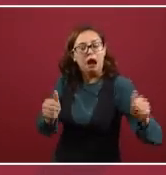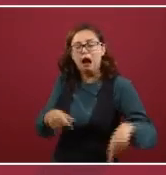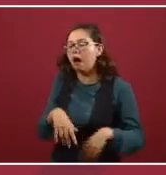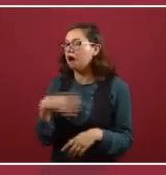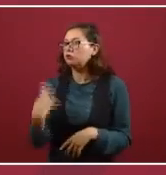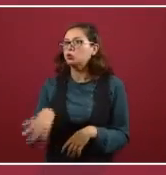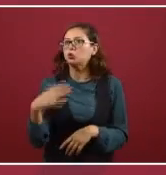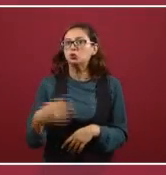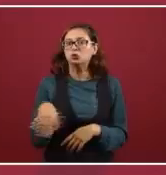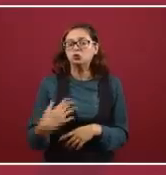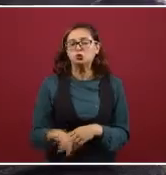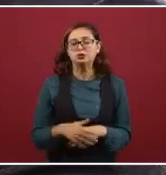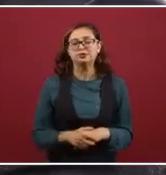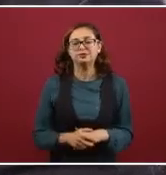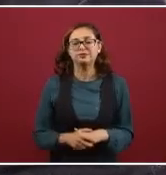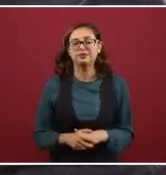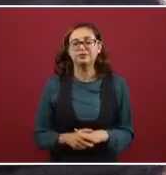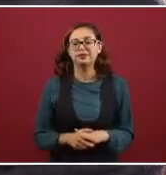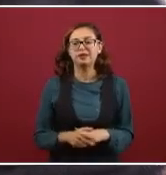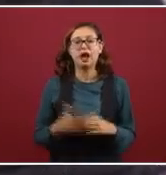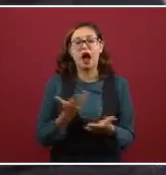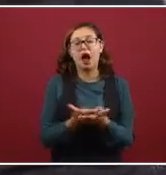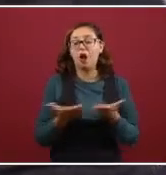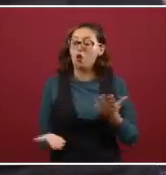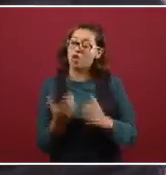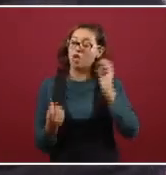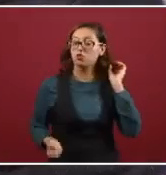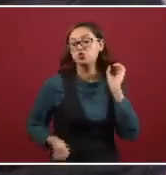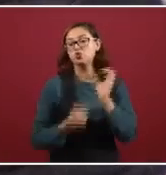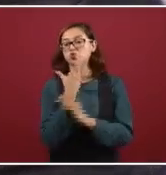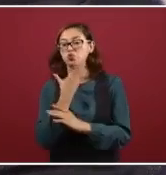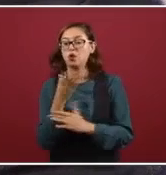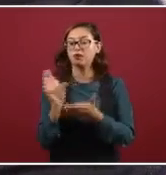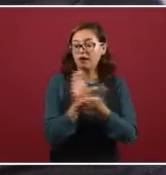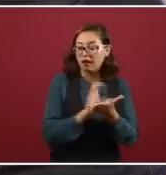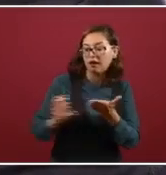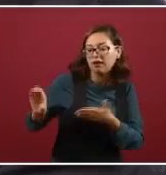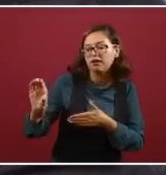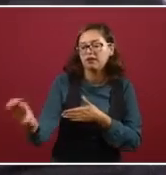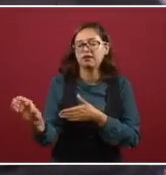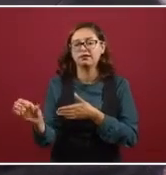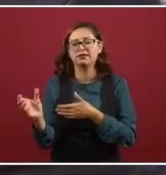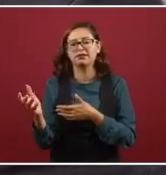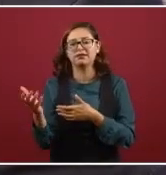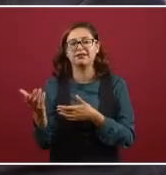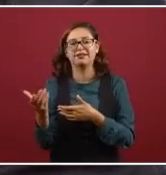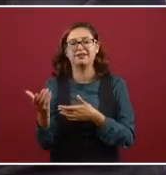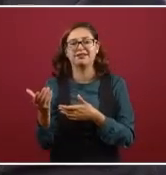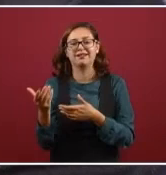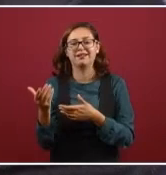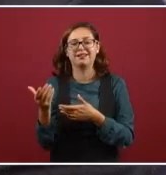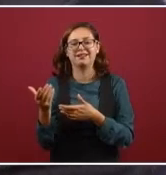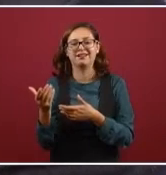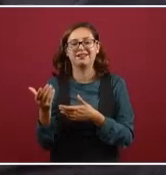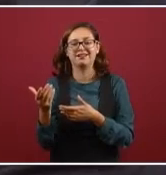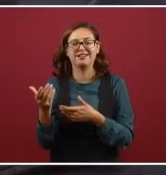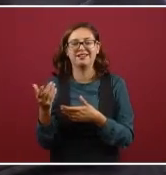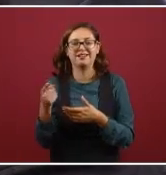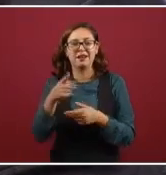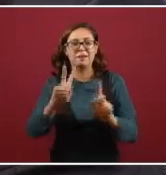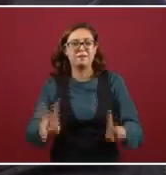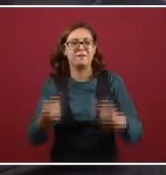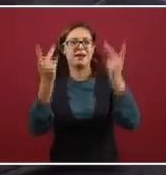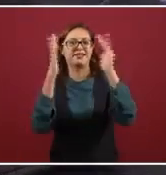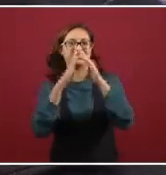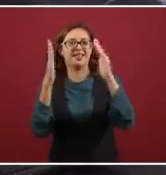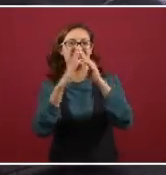existe y ahora se sustituye por lo que se va a recibir de la venta